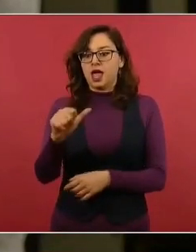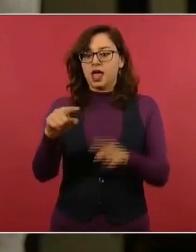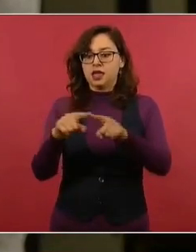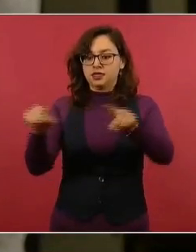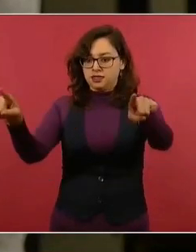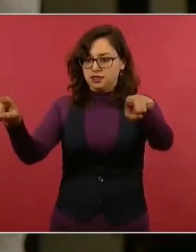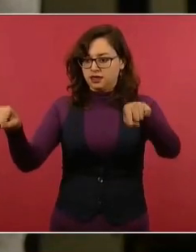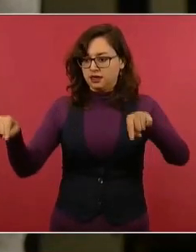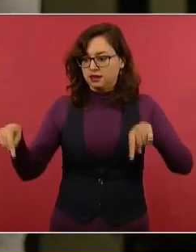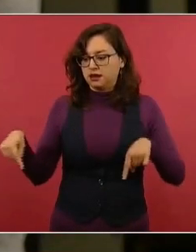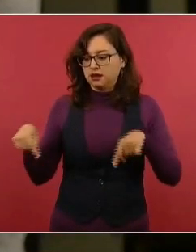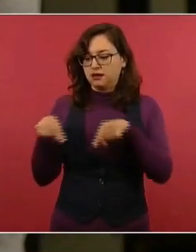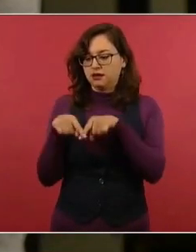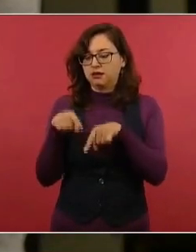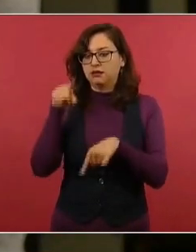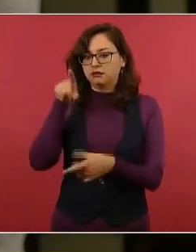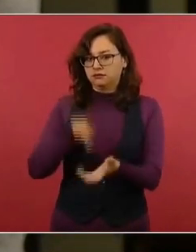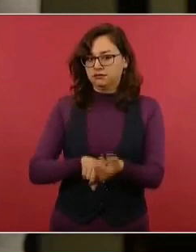53 hectáreas.